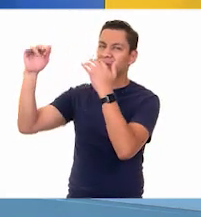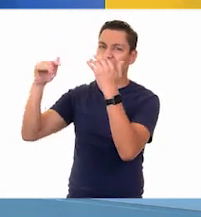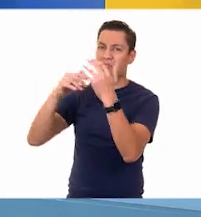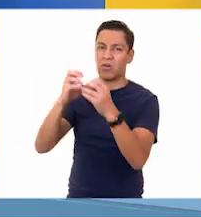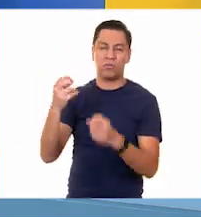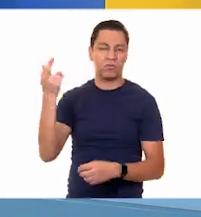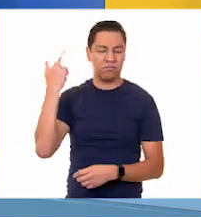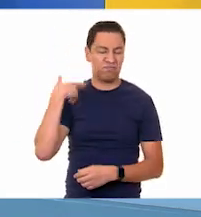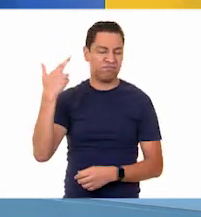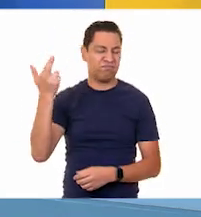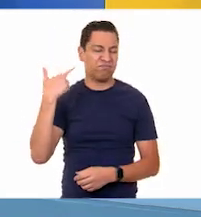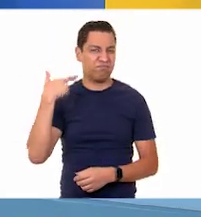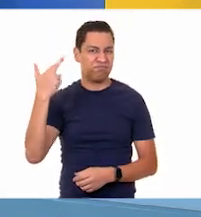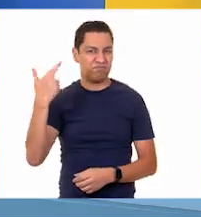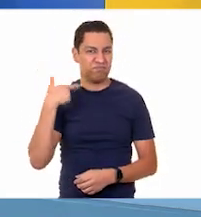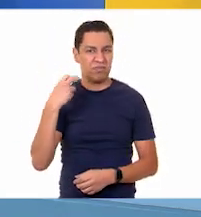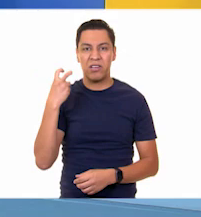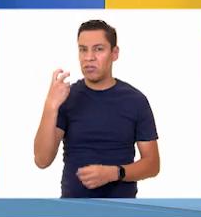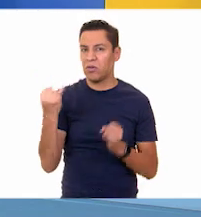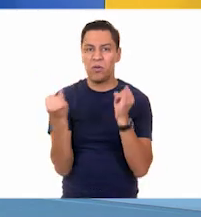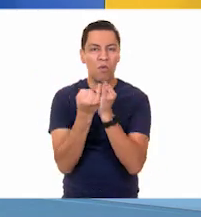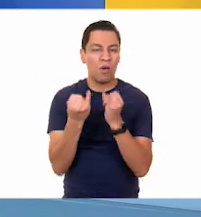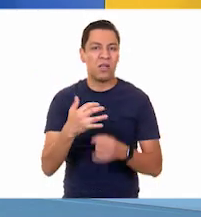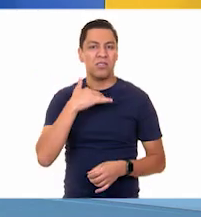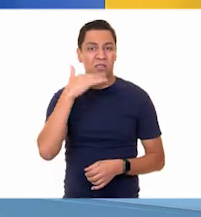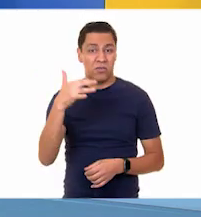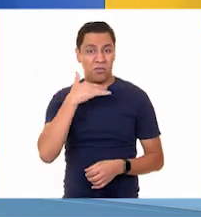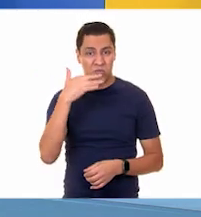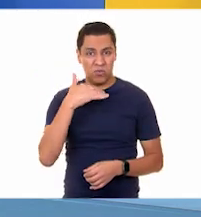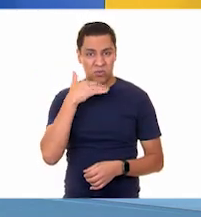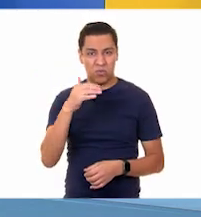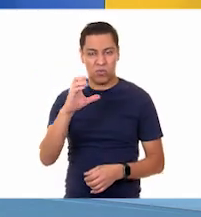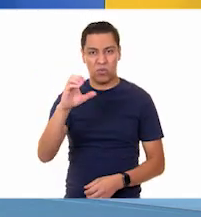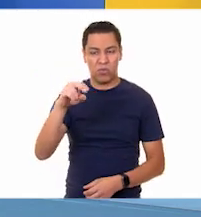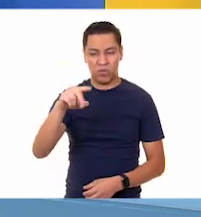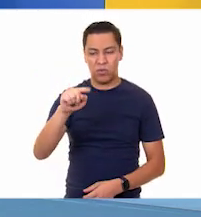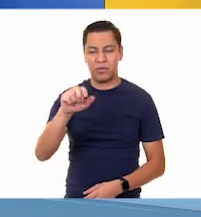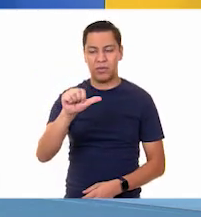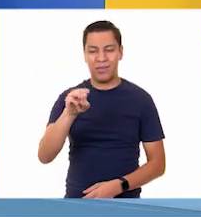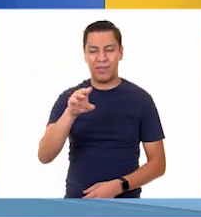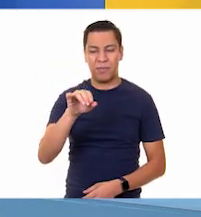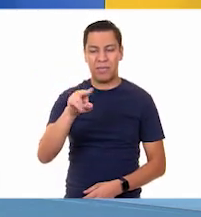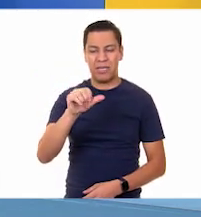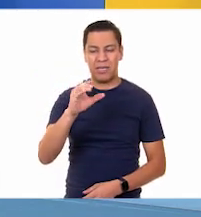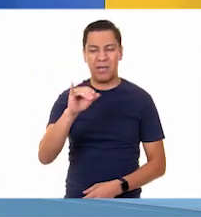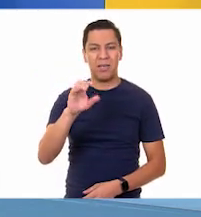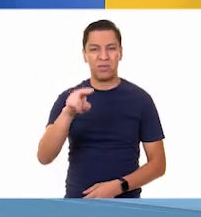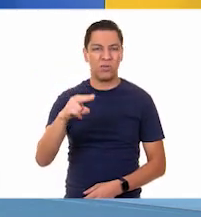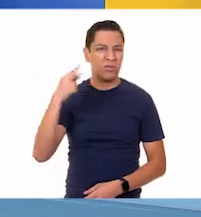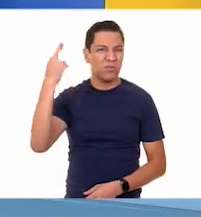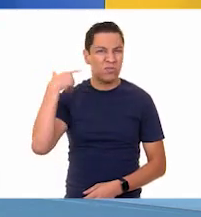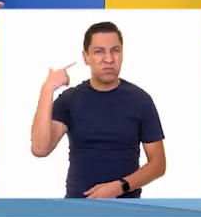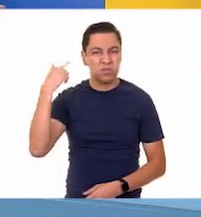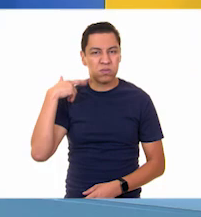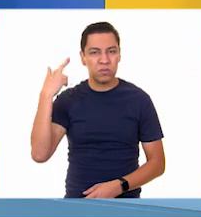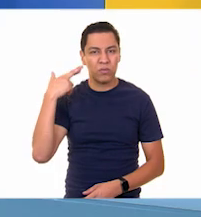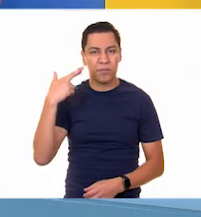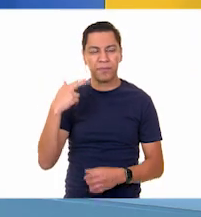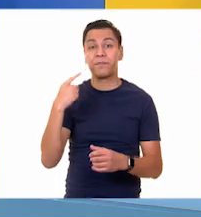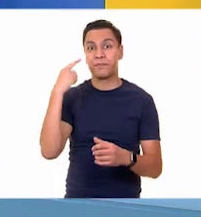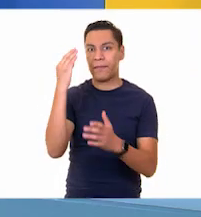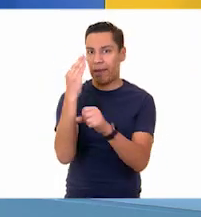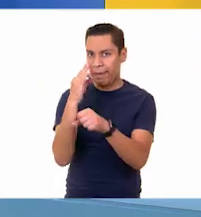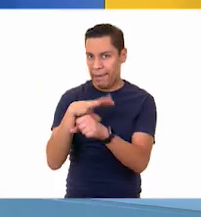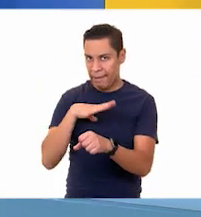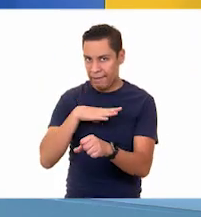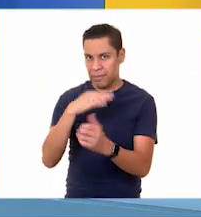ruido. En respuesta a este problema, desde hace varias décadas empezaron a implementarse medidas de contención, como por ejemplo